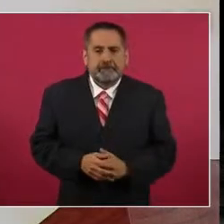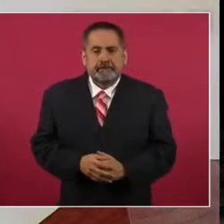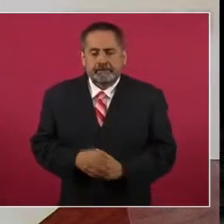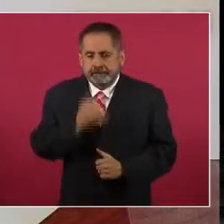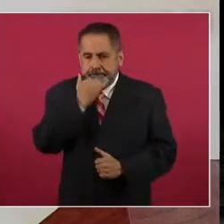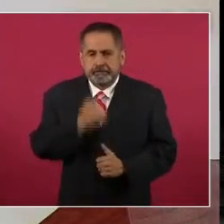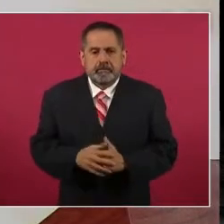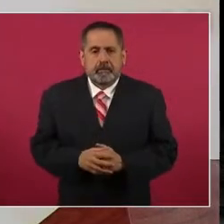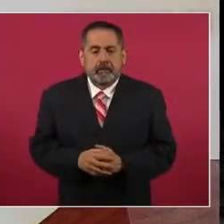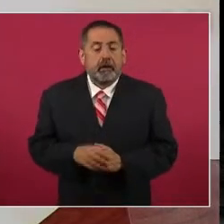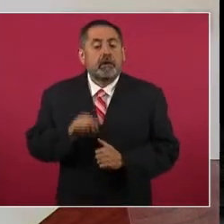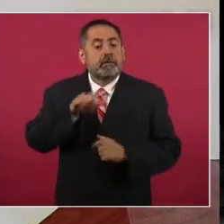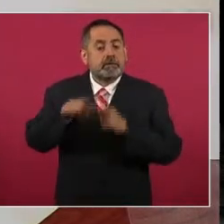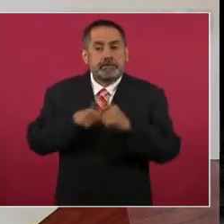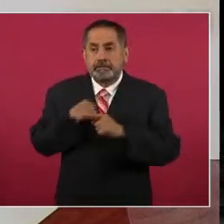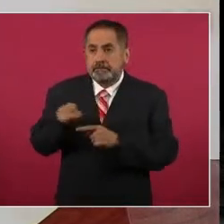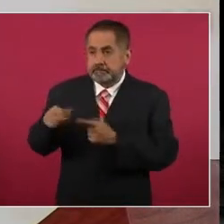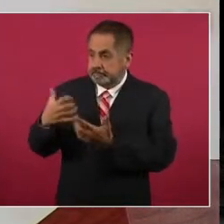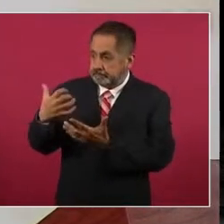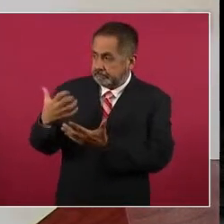y luego gano